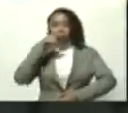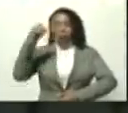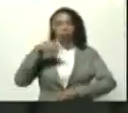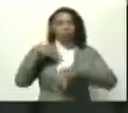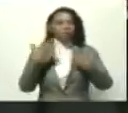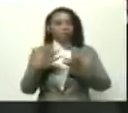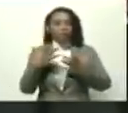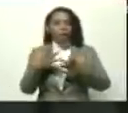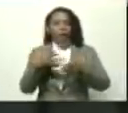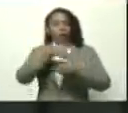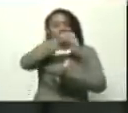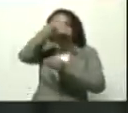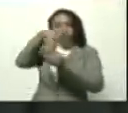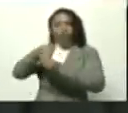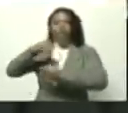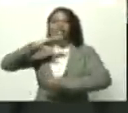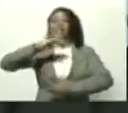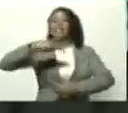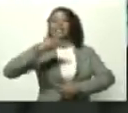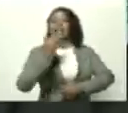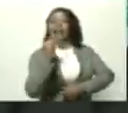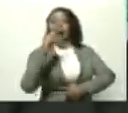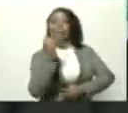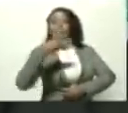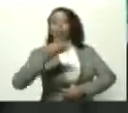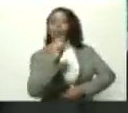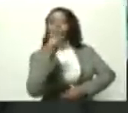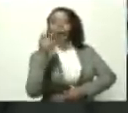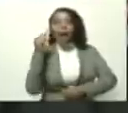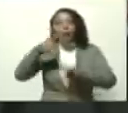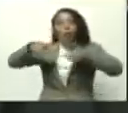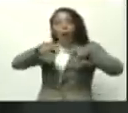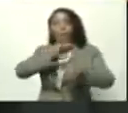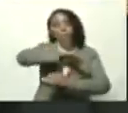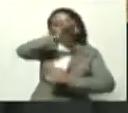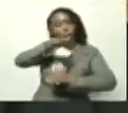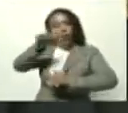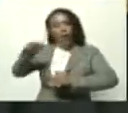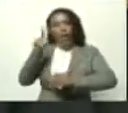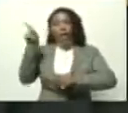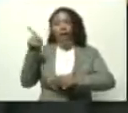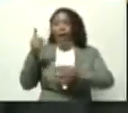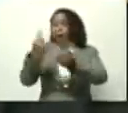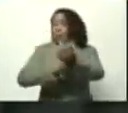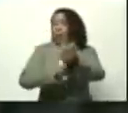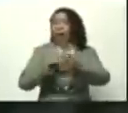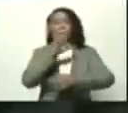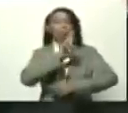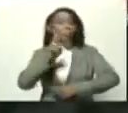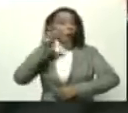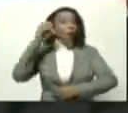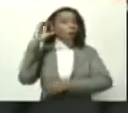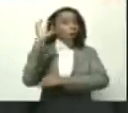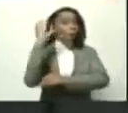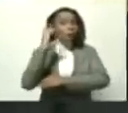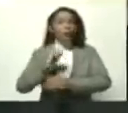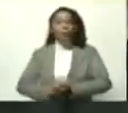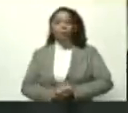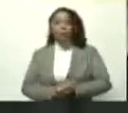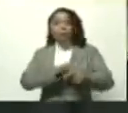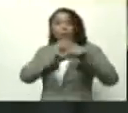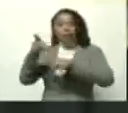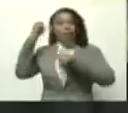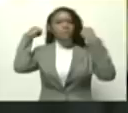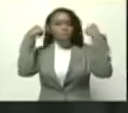En una finca en Chinácota, en una localidad montañosa de la hermana República de Colombia. Allí se